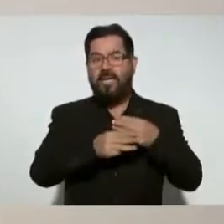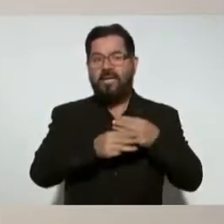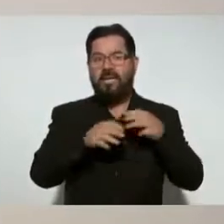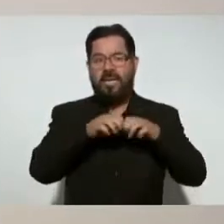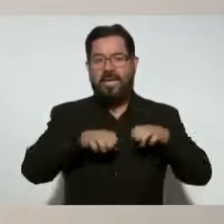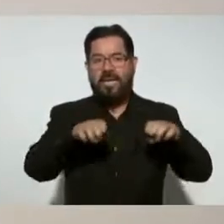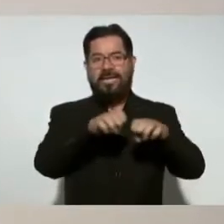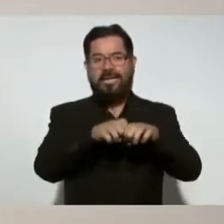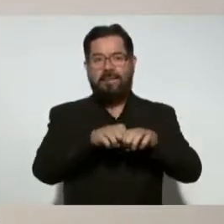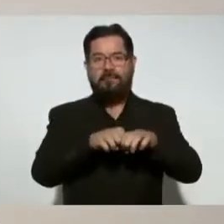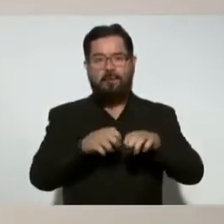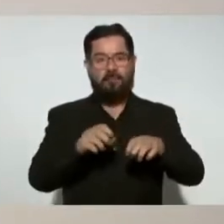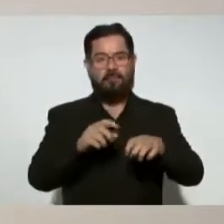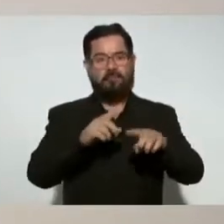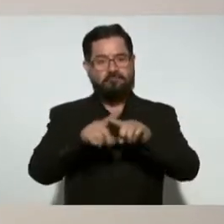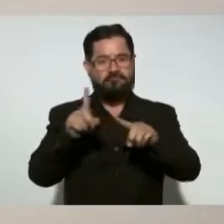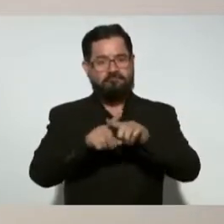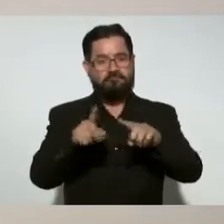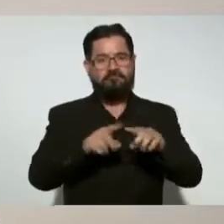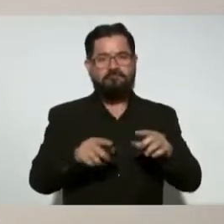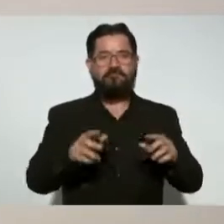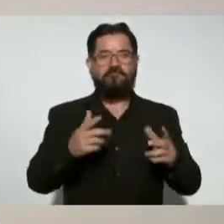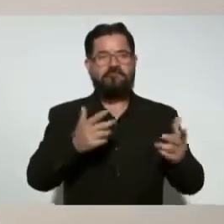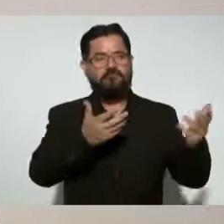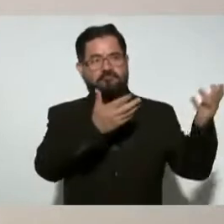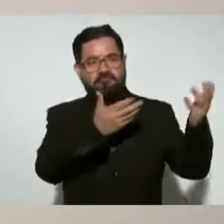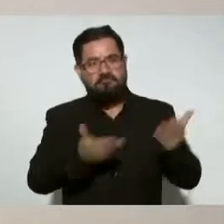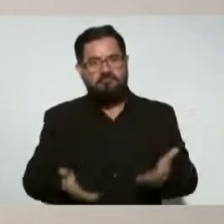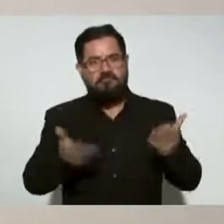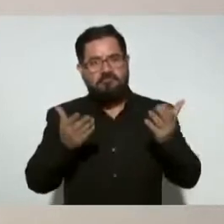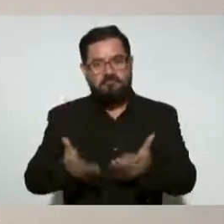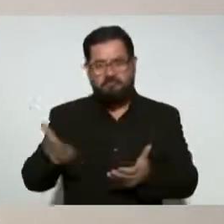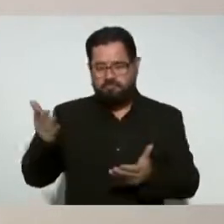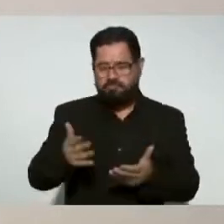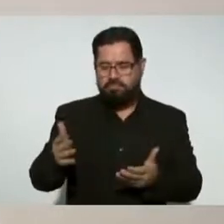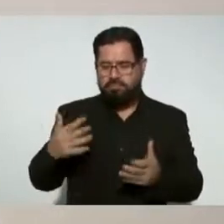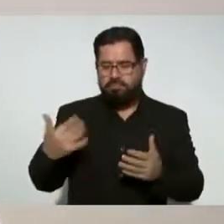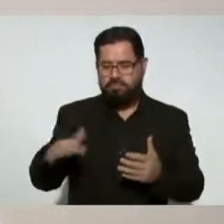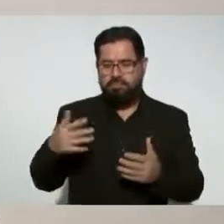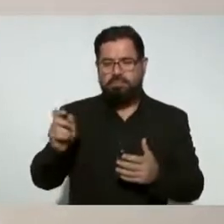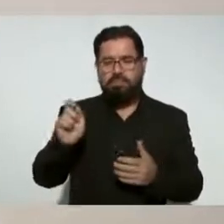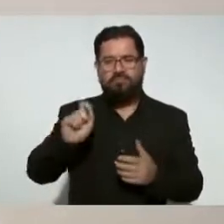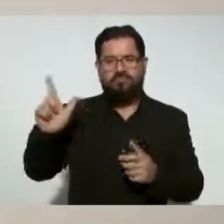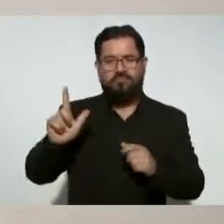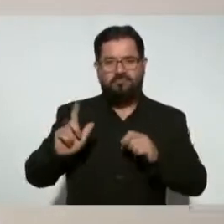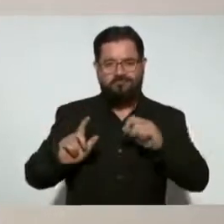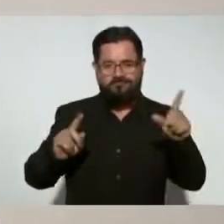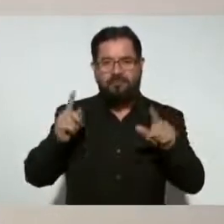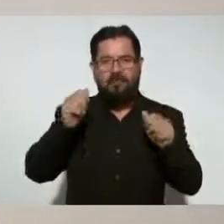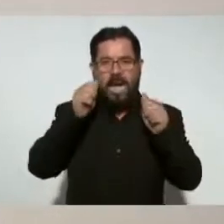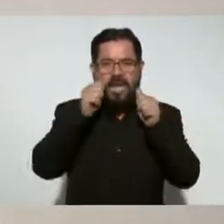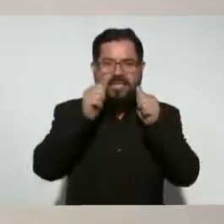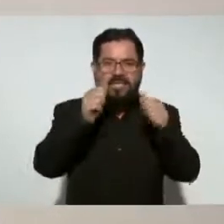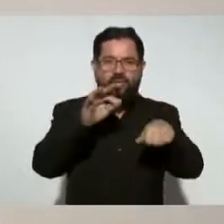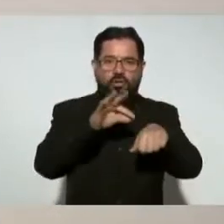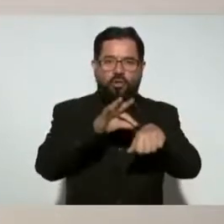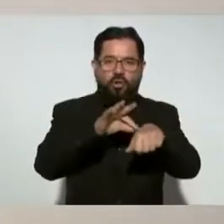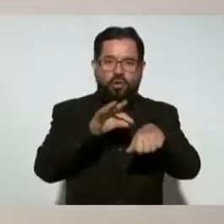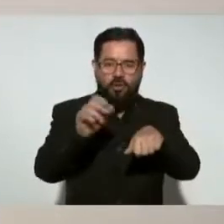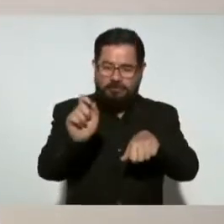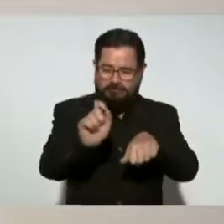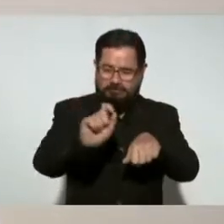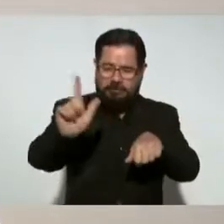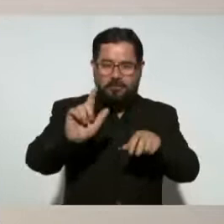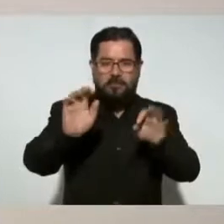con aparatos, con una serie de necesidades para la conducción de la atención